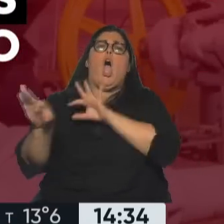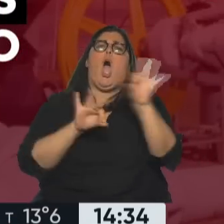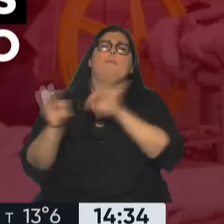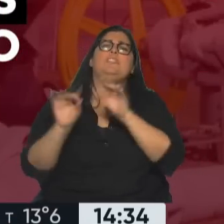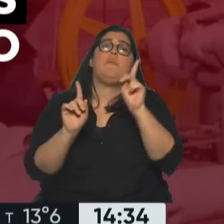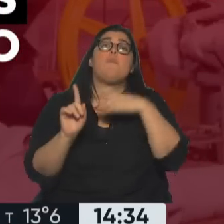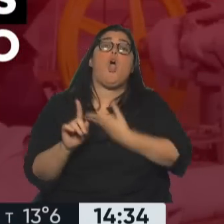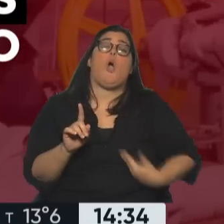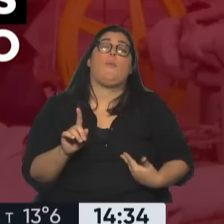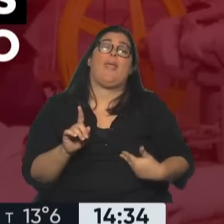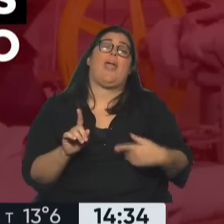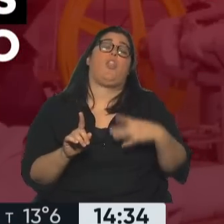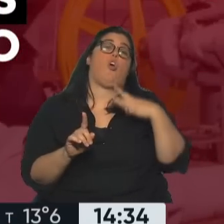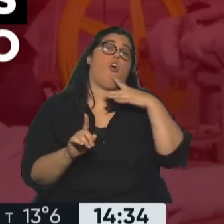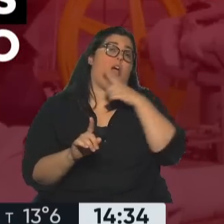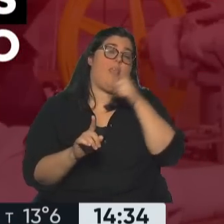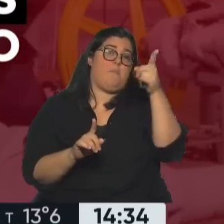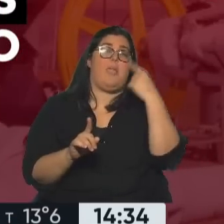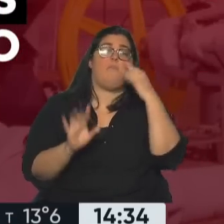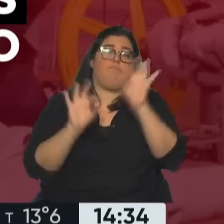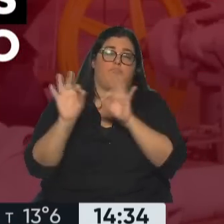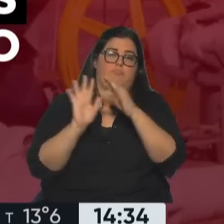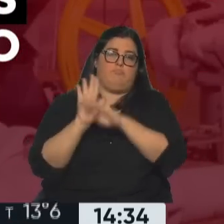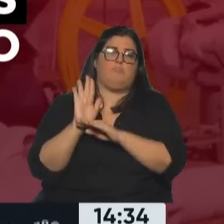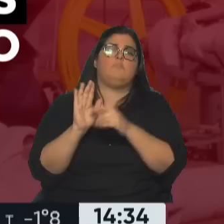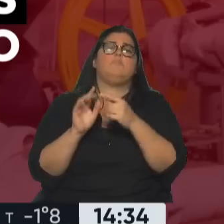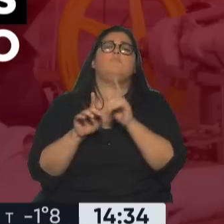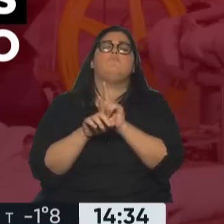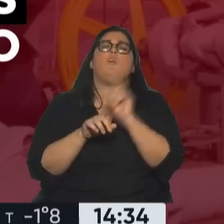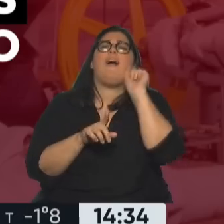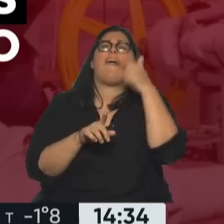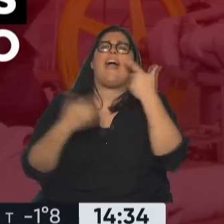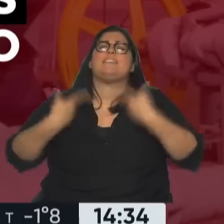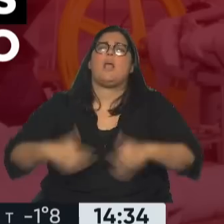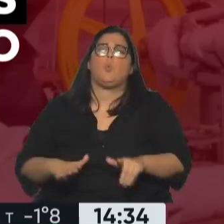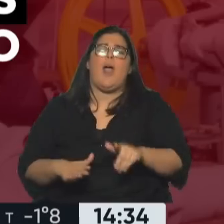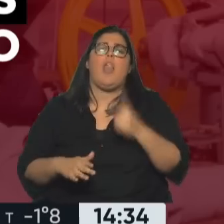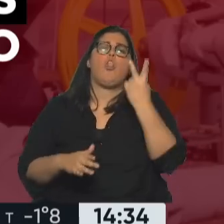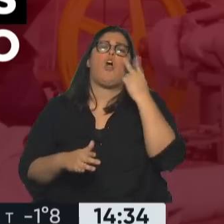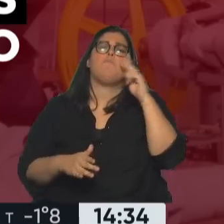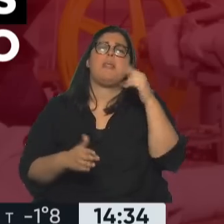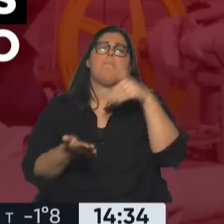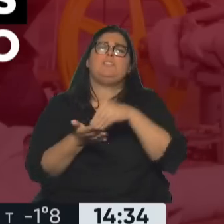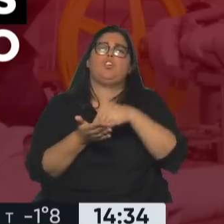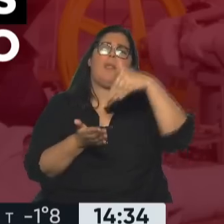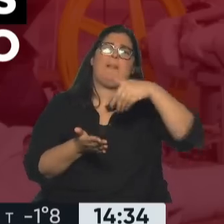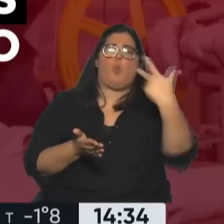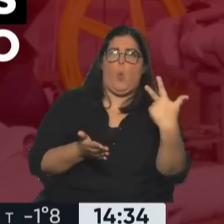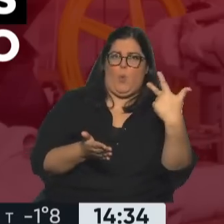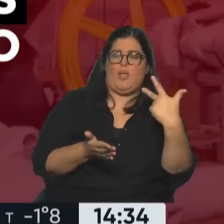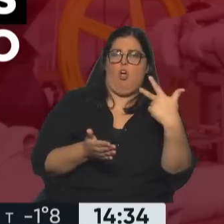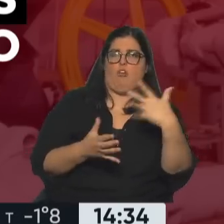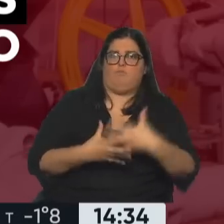analiza el gobierno de Teutón para paliar la crisis del gas. Primero, aumento del volumen de gas natural a 2.000 millones de metros cúbicos en sus instalaciones